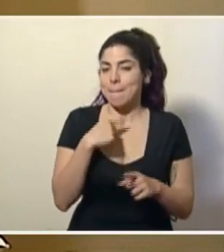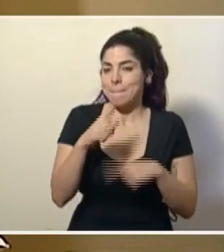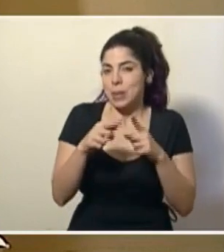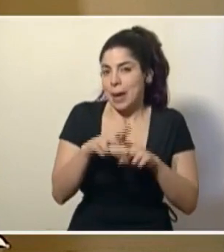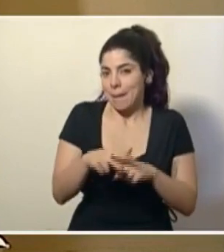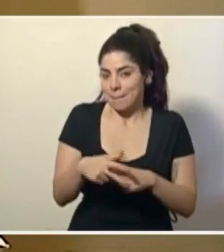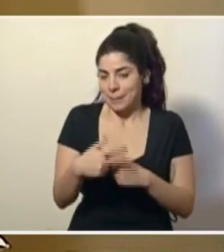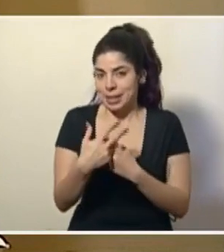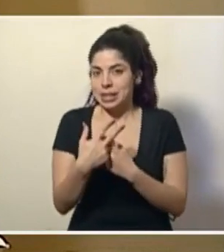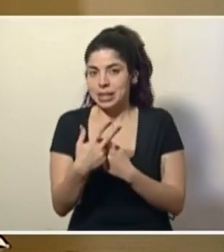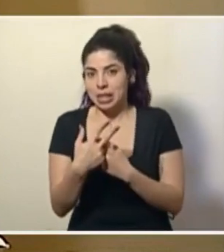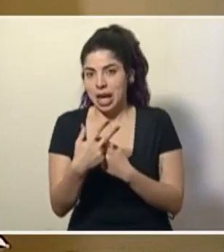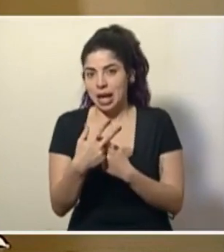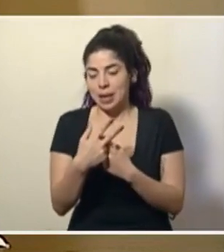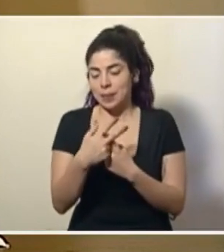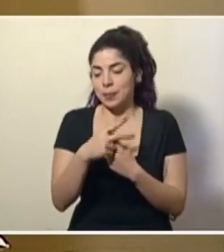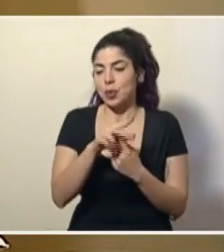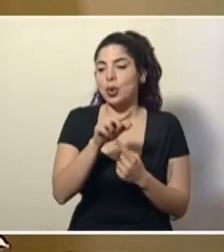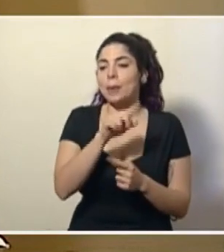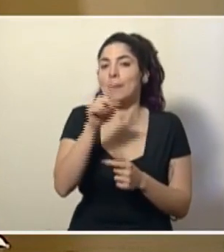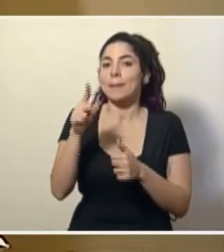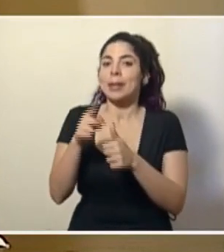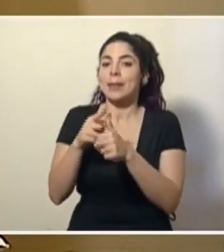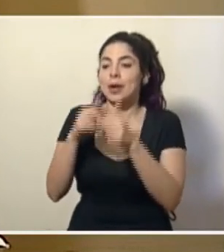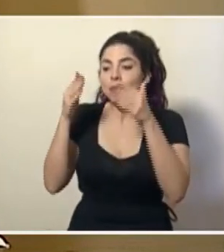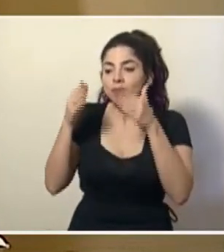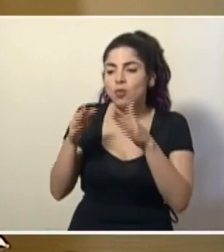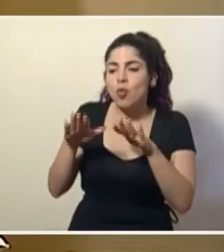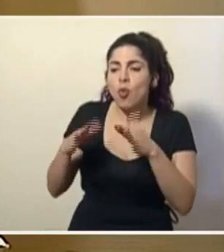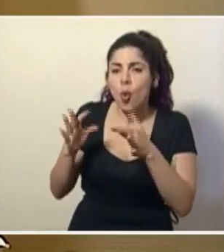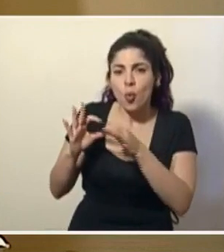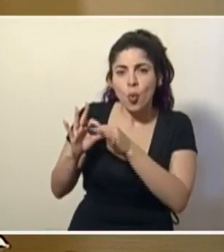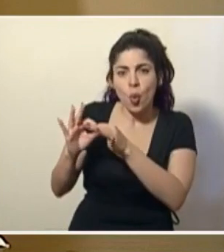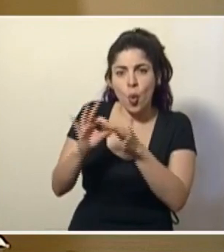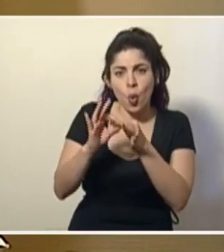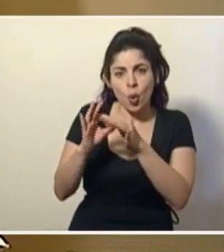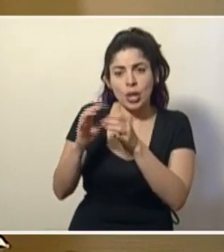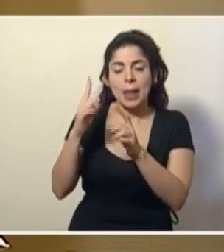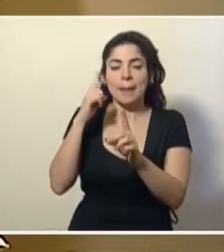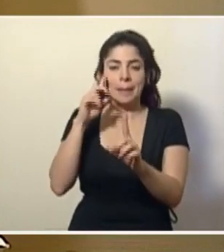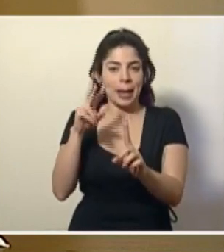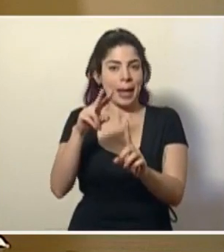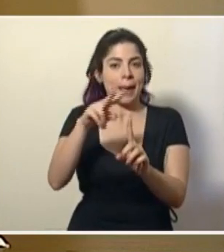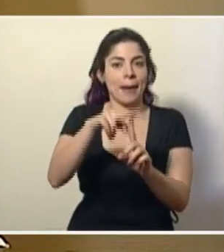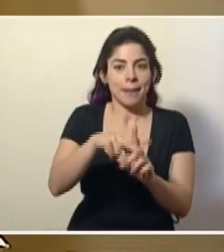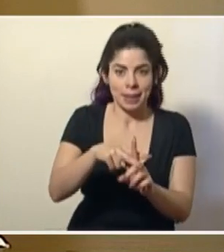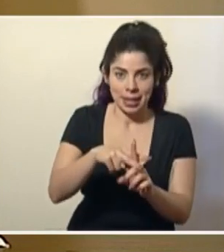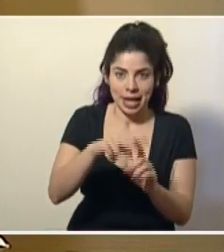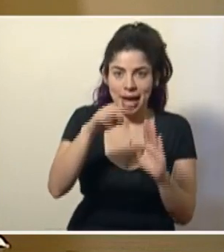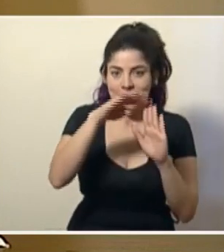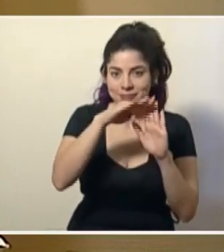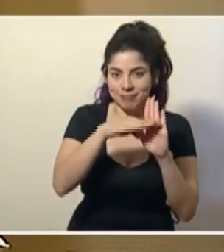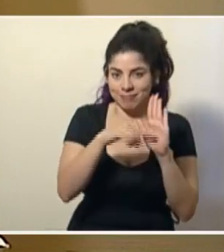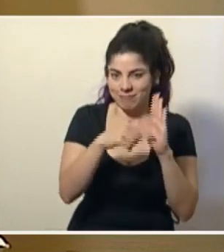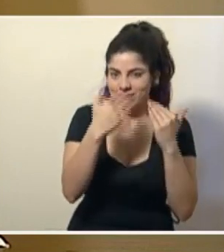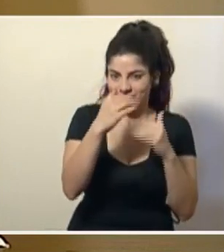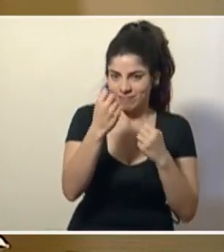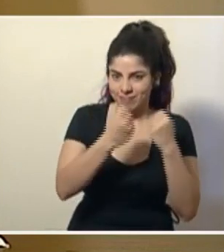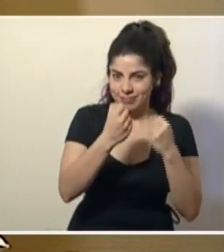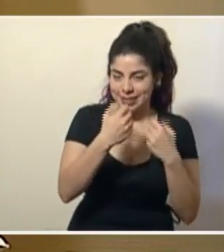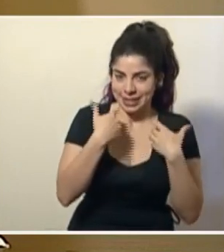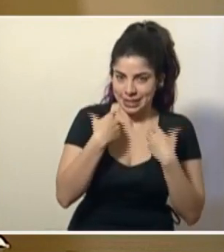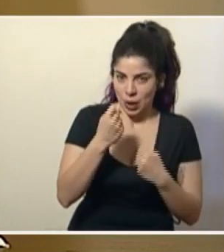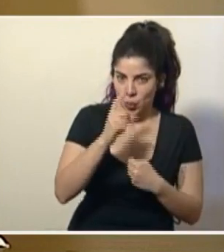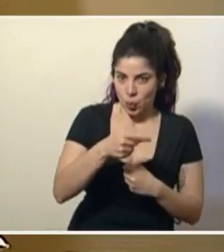a iniciar por el mecanismo de coordinación para la aplicación de las medidas de restricción